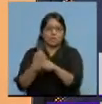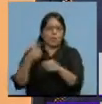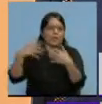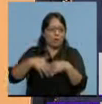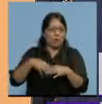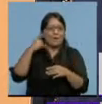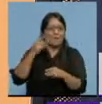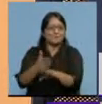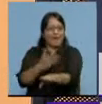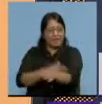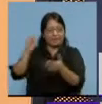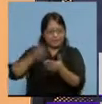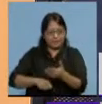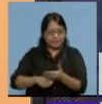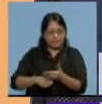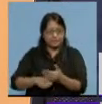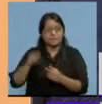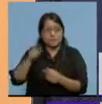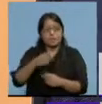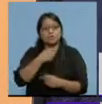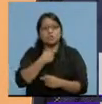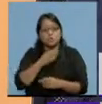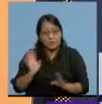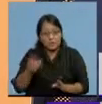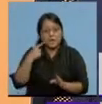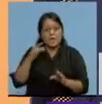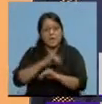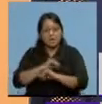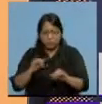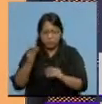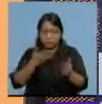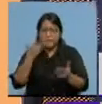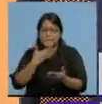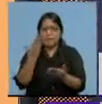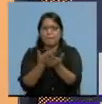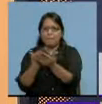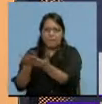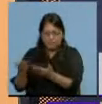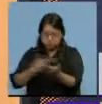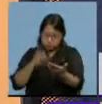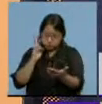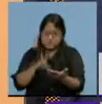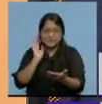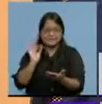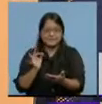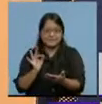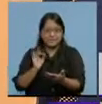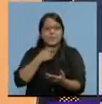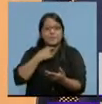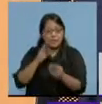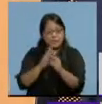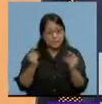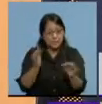eso es necesario que recaben toda la información y poder de esta manera darle la posibilidad de que puedan